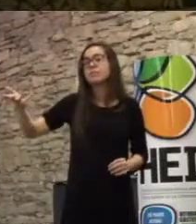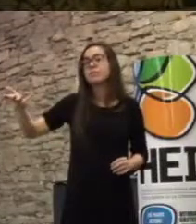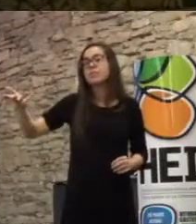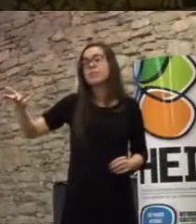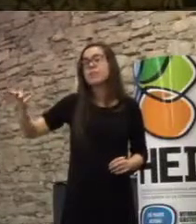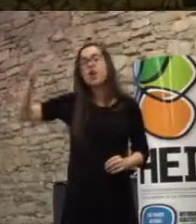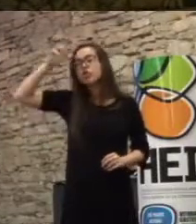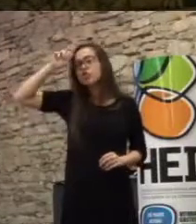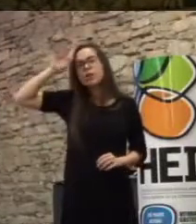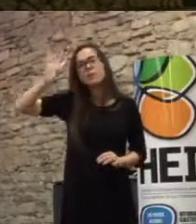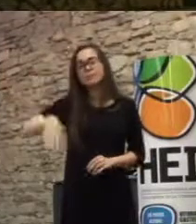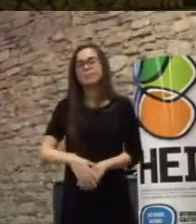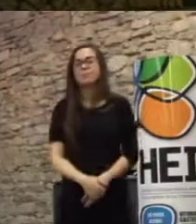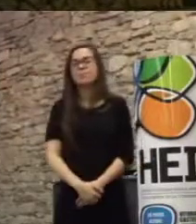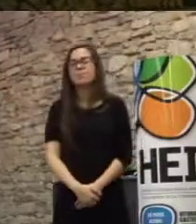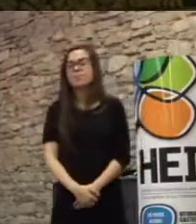no saben